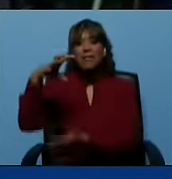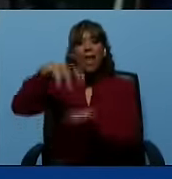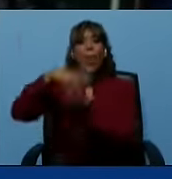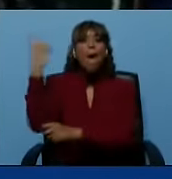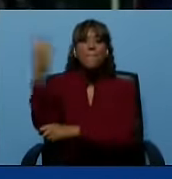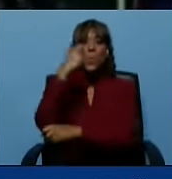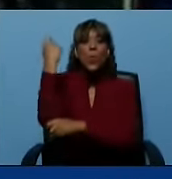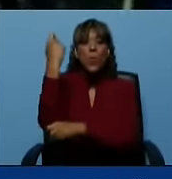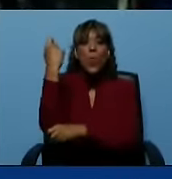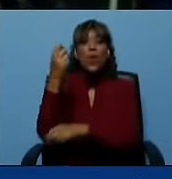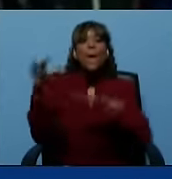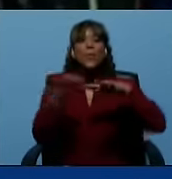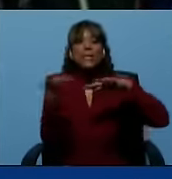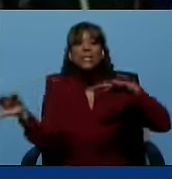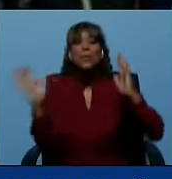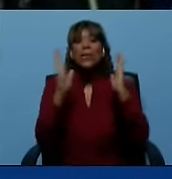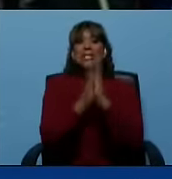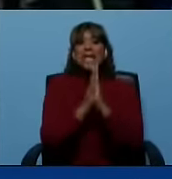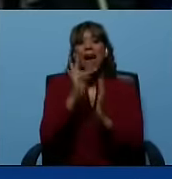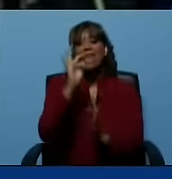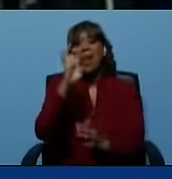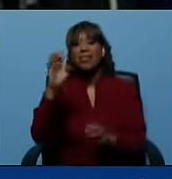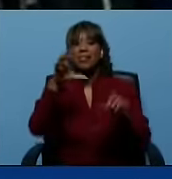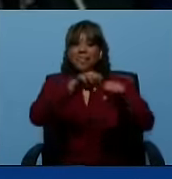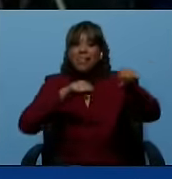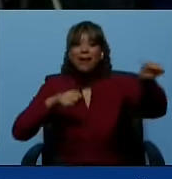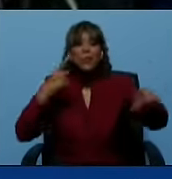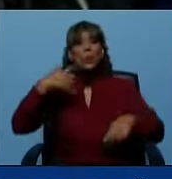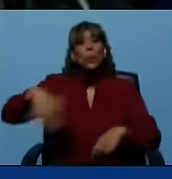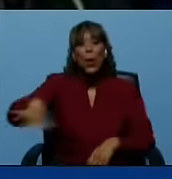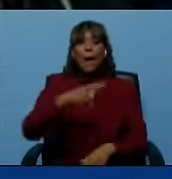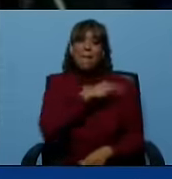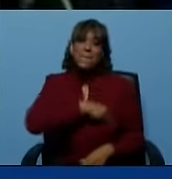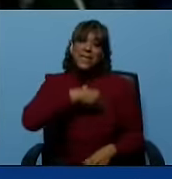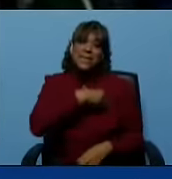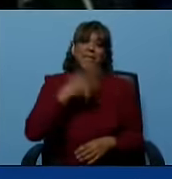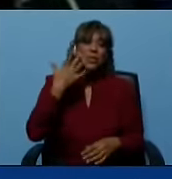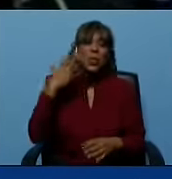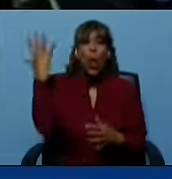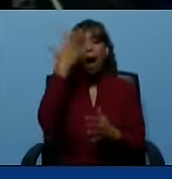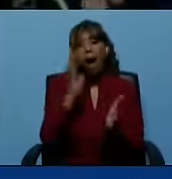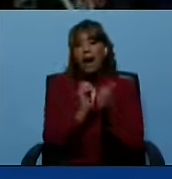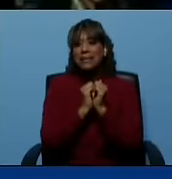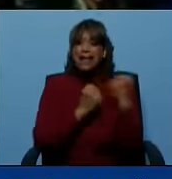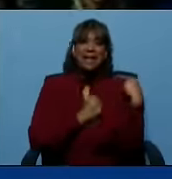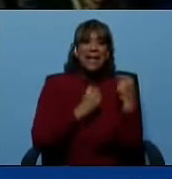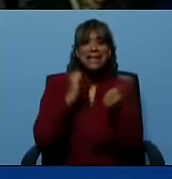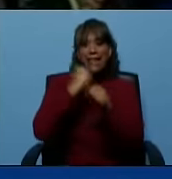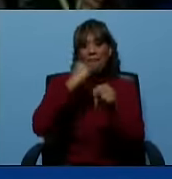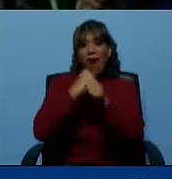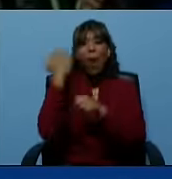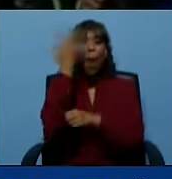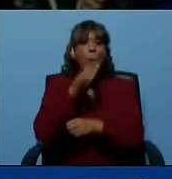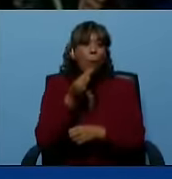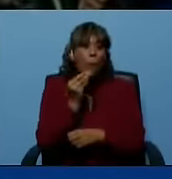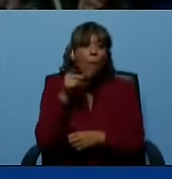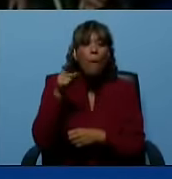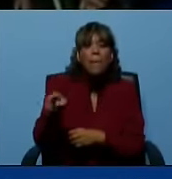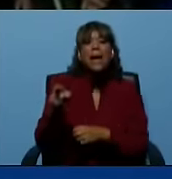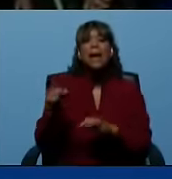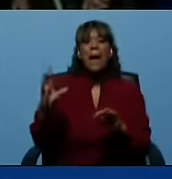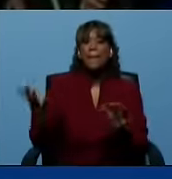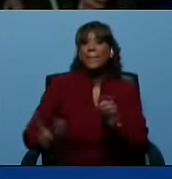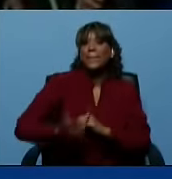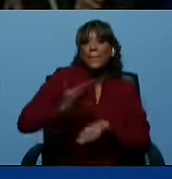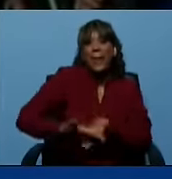de San Fernando. Mi nombre es Estexi Mermejo, perteneciente a la Gran Misión Chamba Juvenil y a la juventud del Partido Socialista Unido de Venezuela.